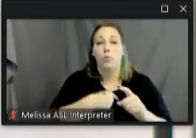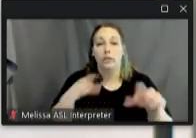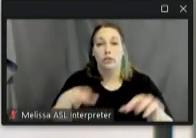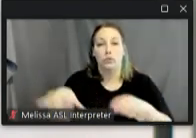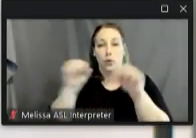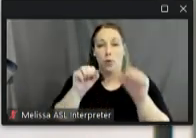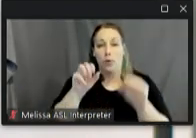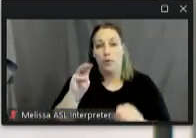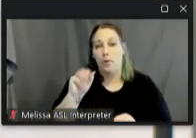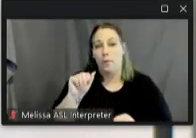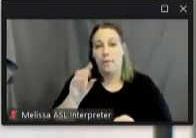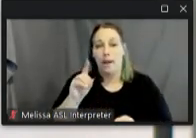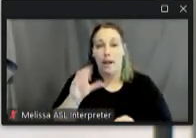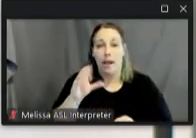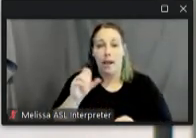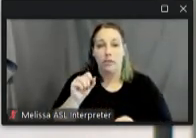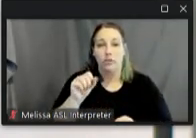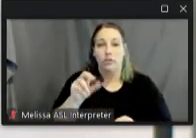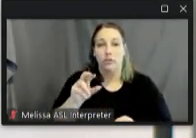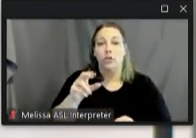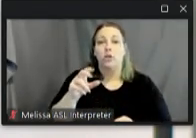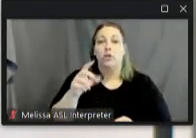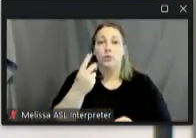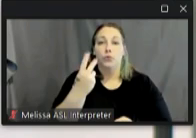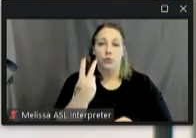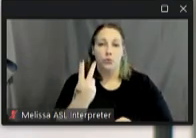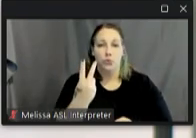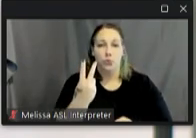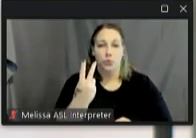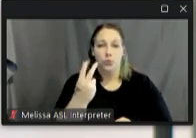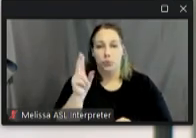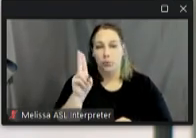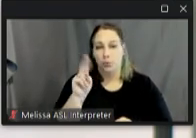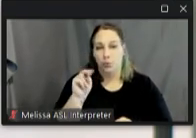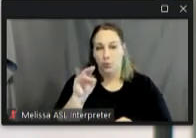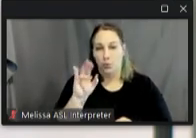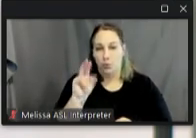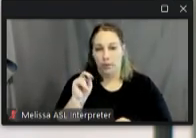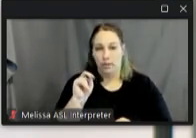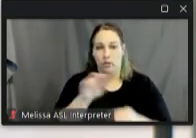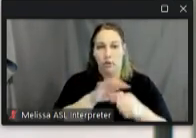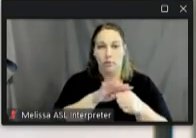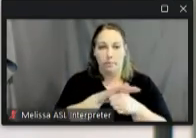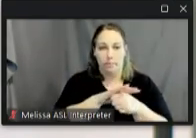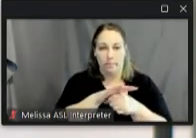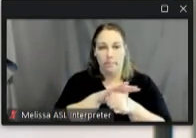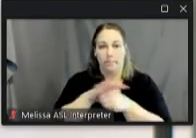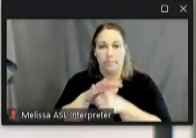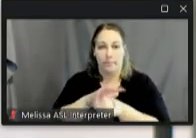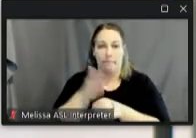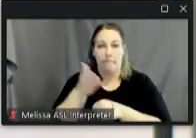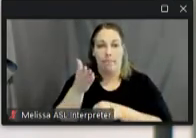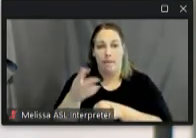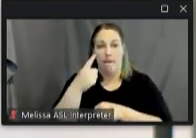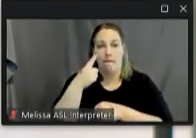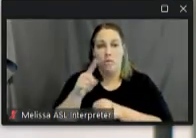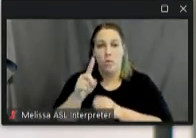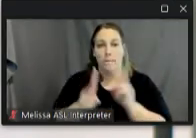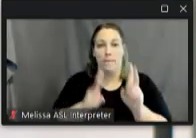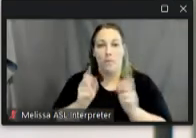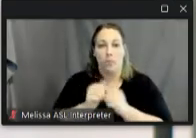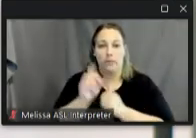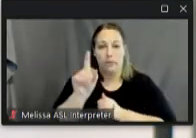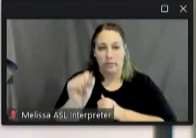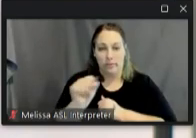únicamente 2 unidades municipales de discapacidad. Al cierre de este año esperamos tener 40, de las cuales ya